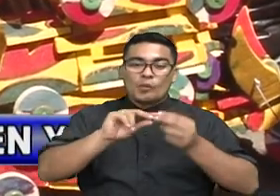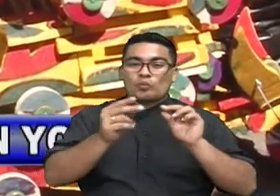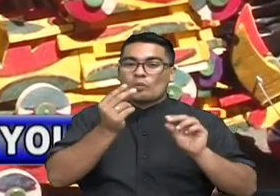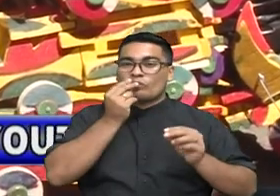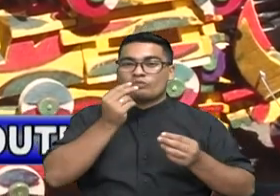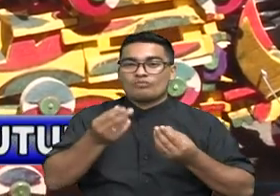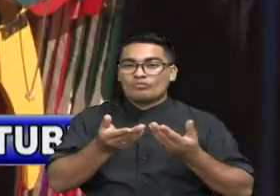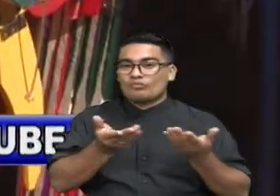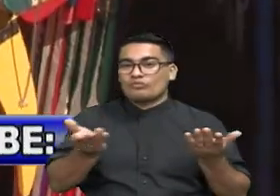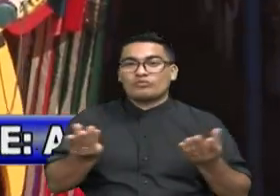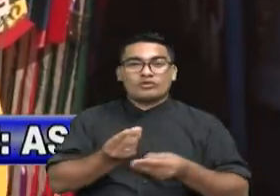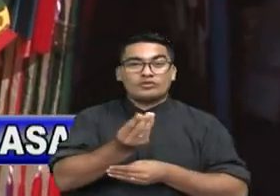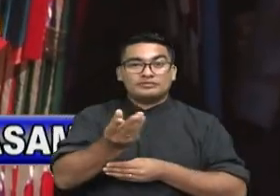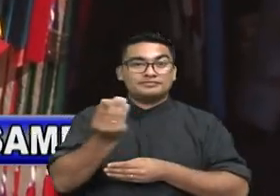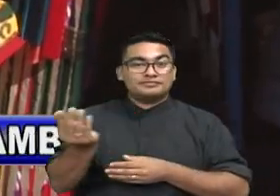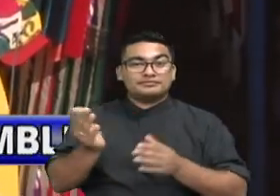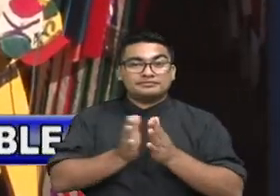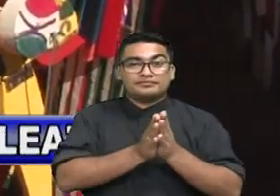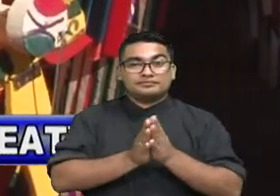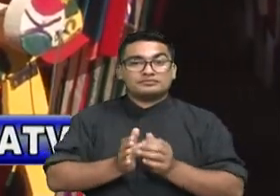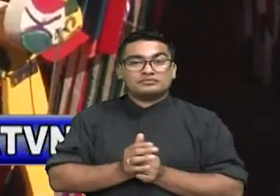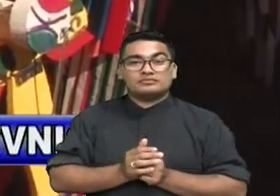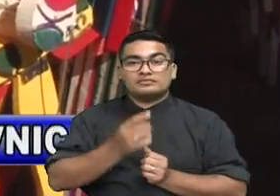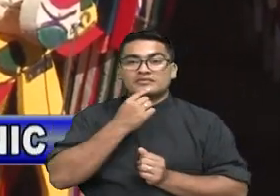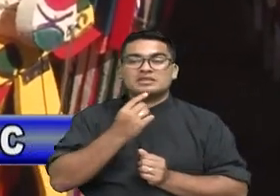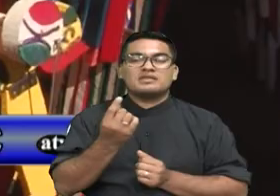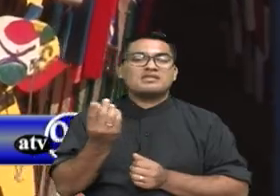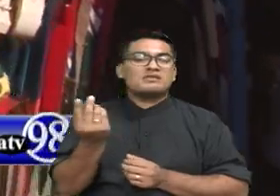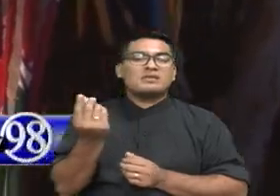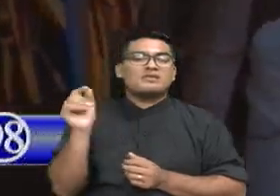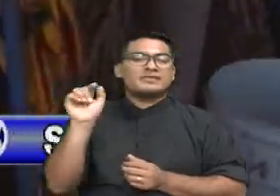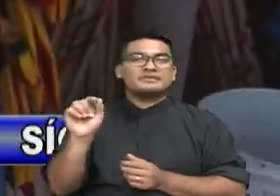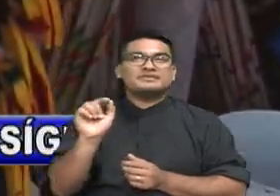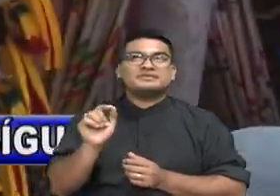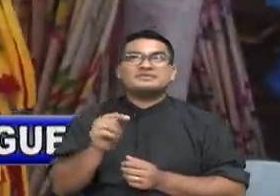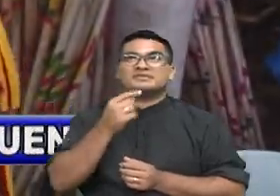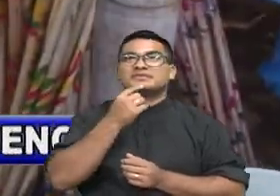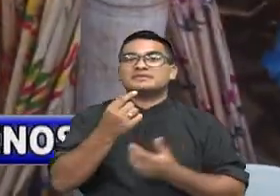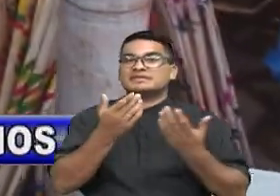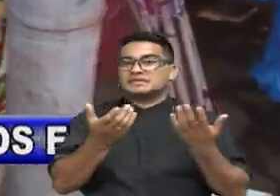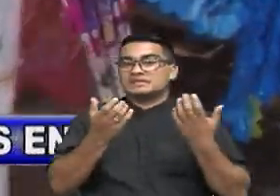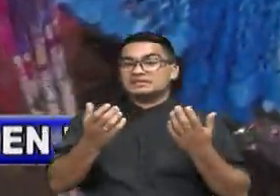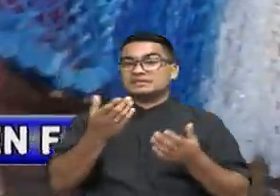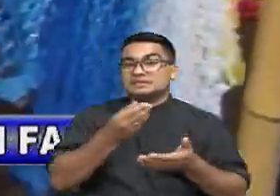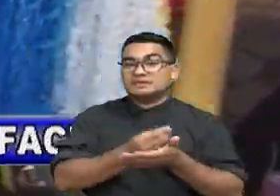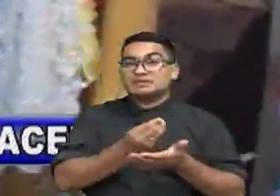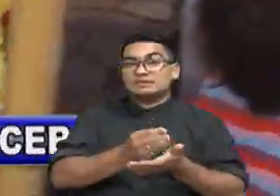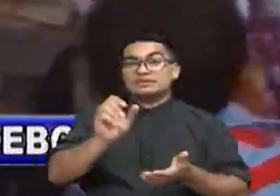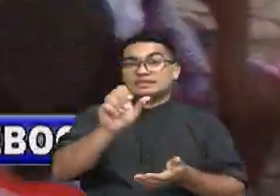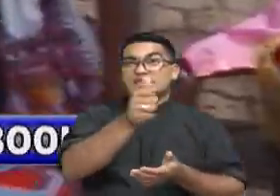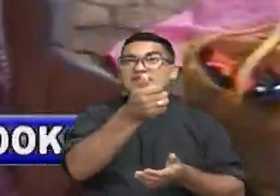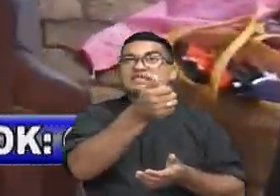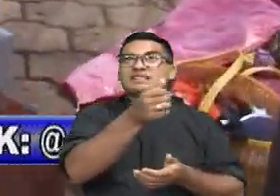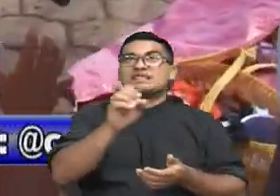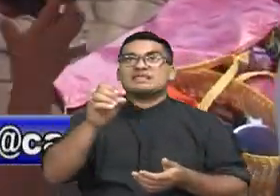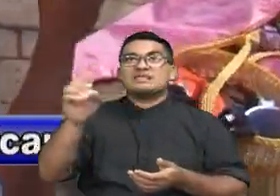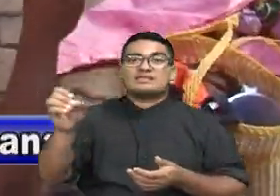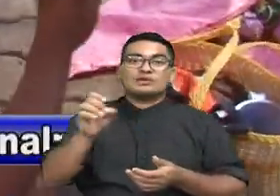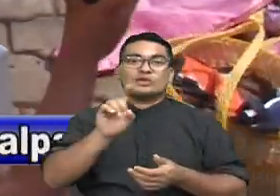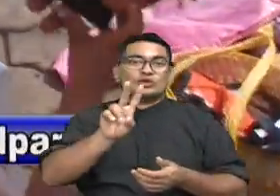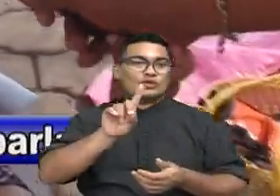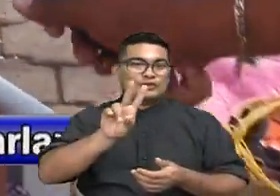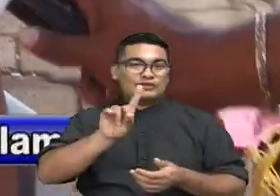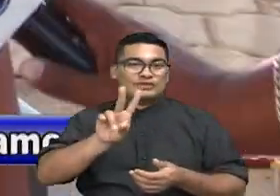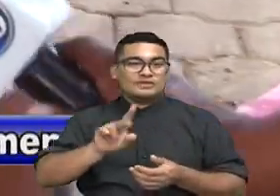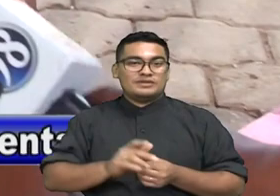brindis. Ahora, por mayor, ¿cómo le saldría a la gente que viene, que quiere regalar? 600 la docena, vale.